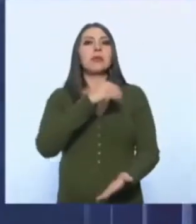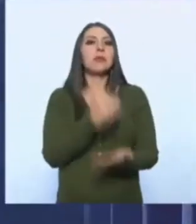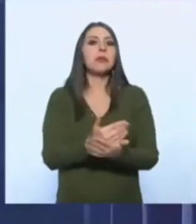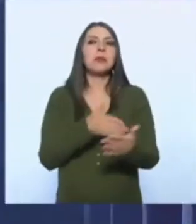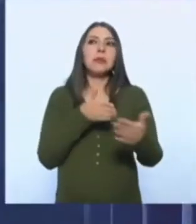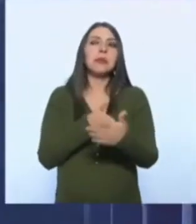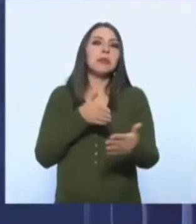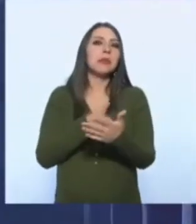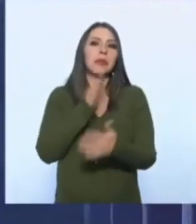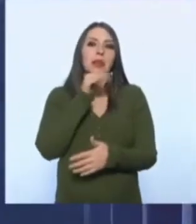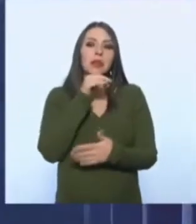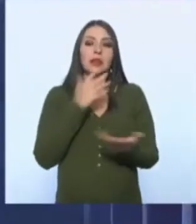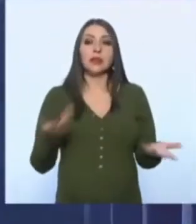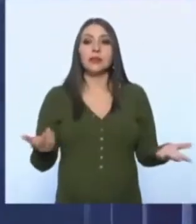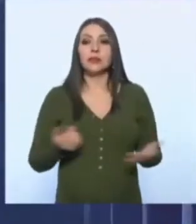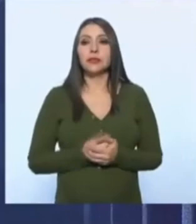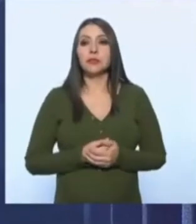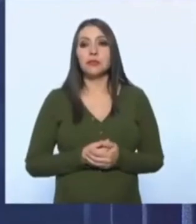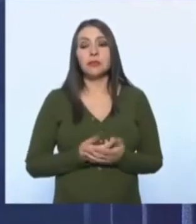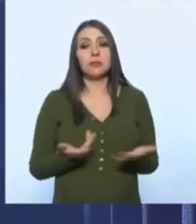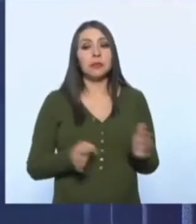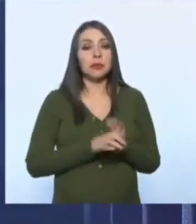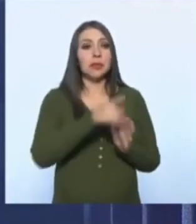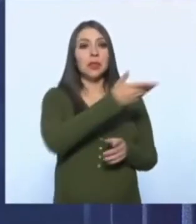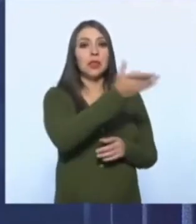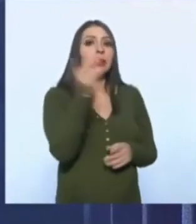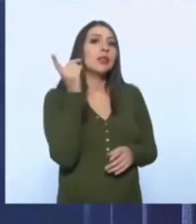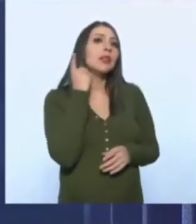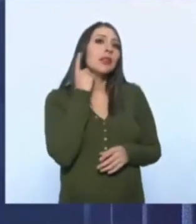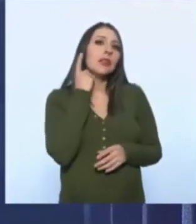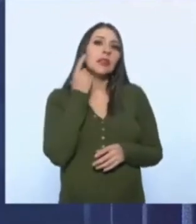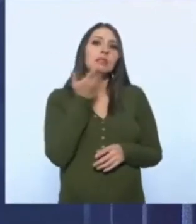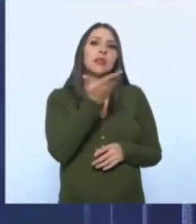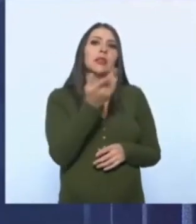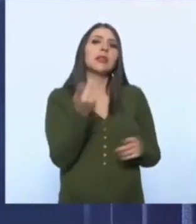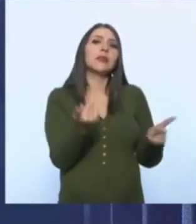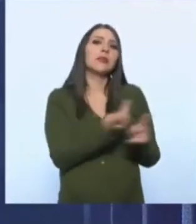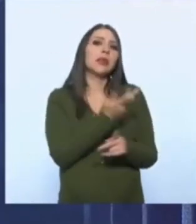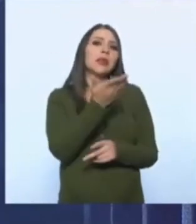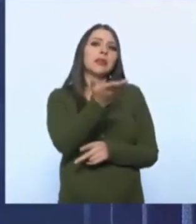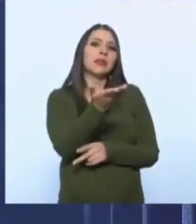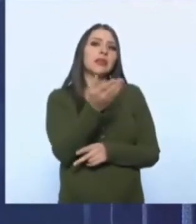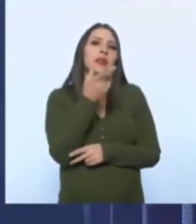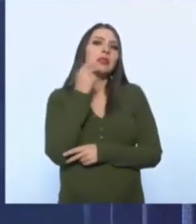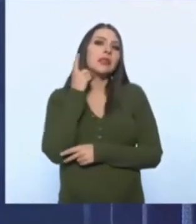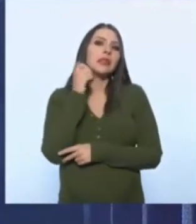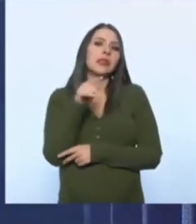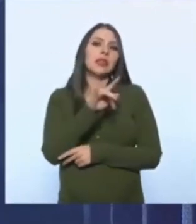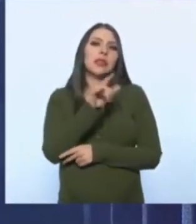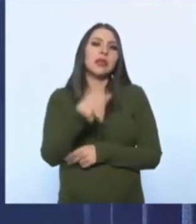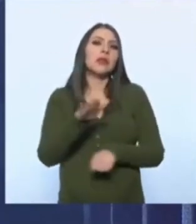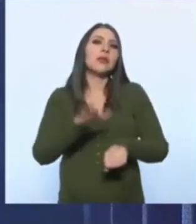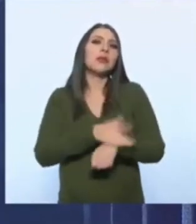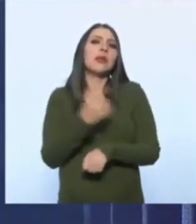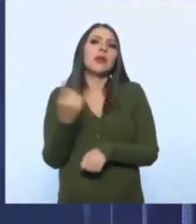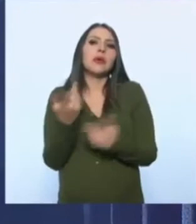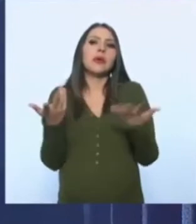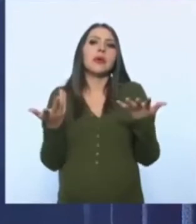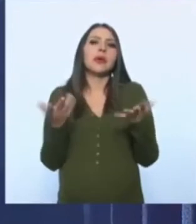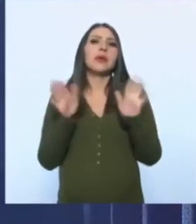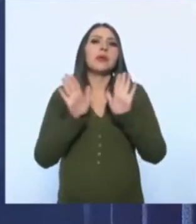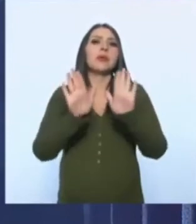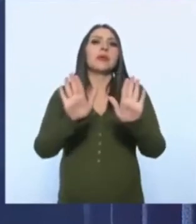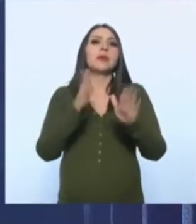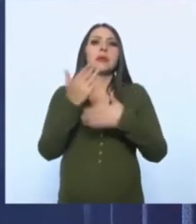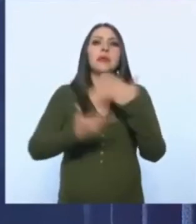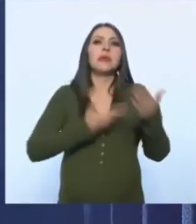están ahí en el Congreso de la Ciudad. Diputado Santillán, ¿qué es lo que está ocurriendo con usted? ¿Por qué están en la congeladora